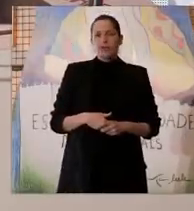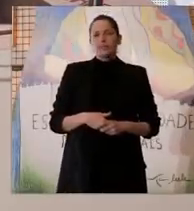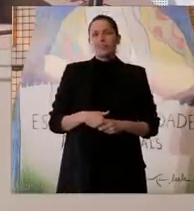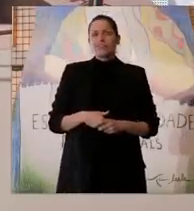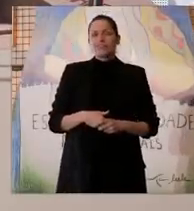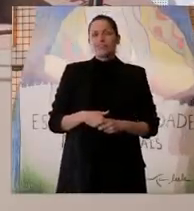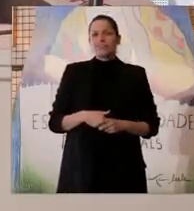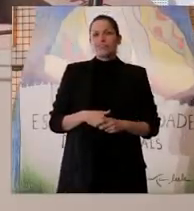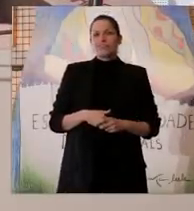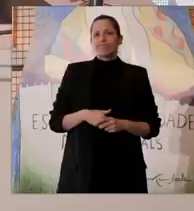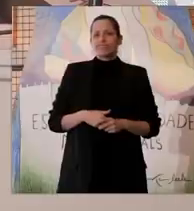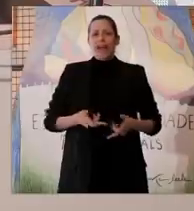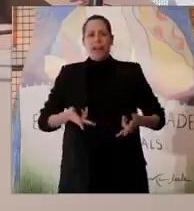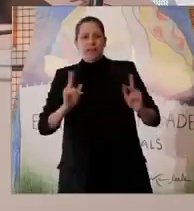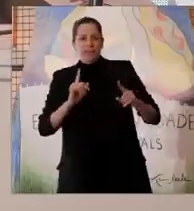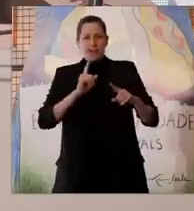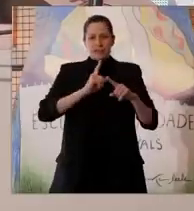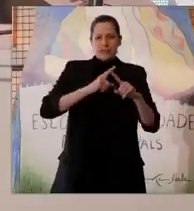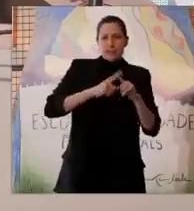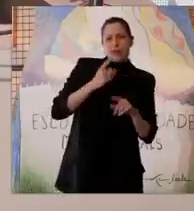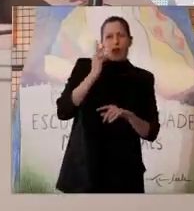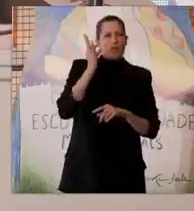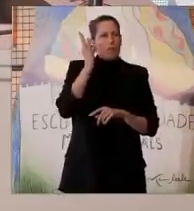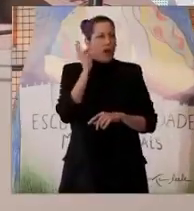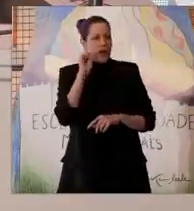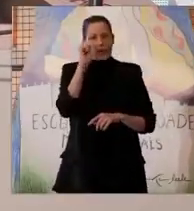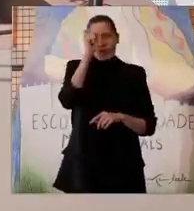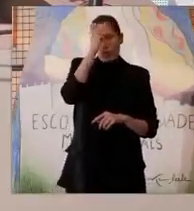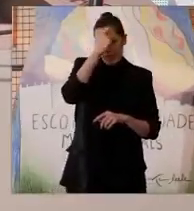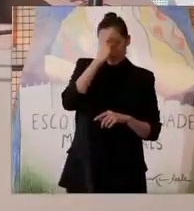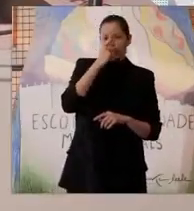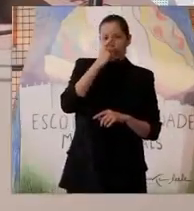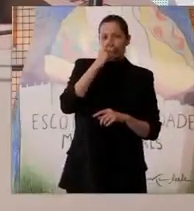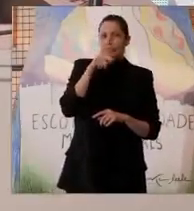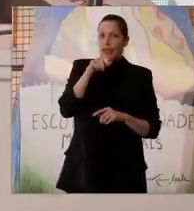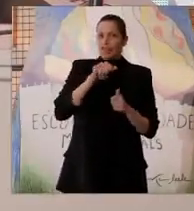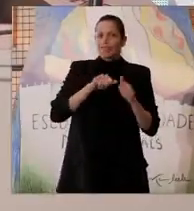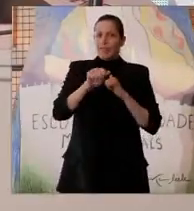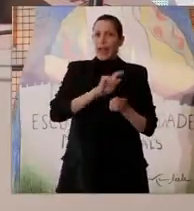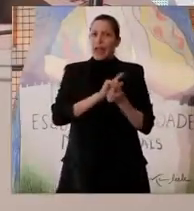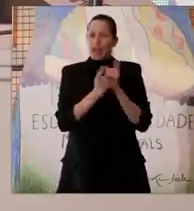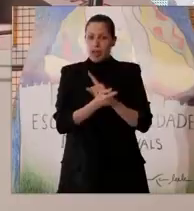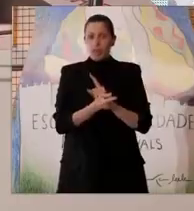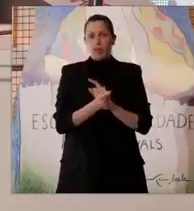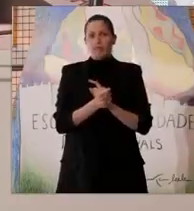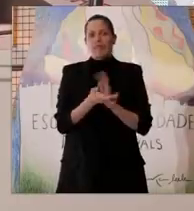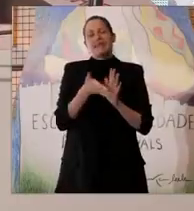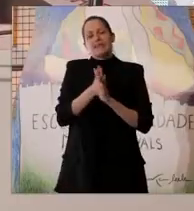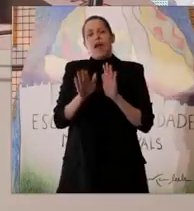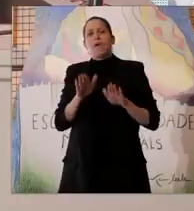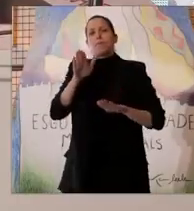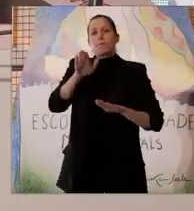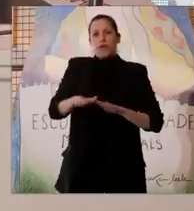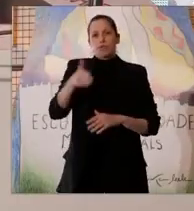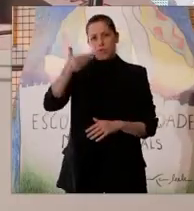sexual de las mujeres y ese Y eso es un paso muy importante y como todos los pasos importantes